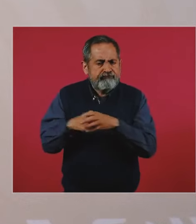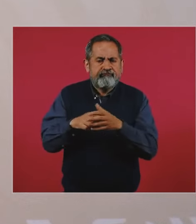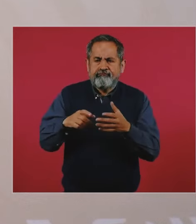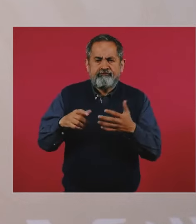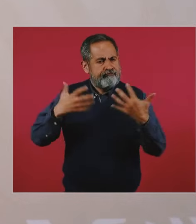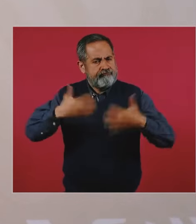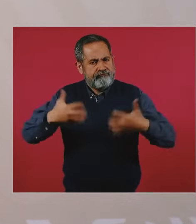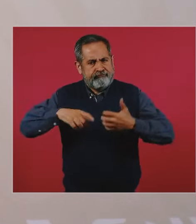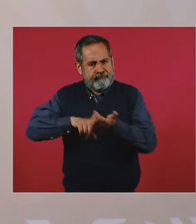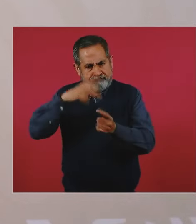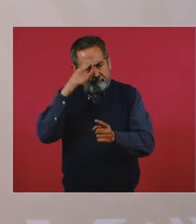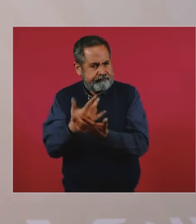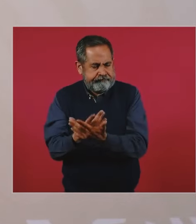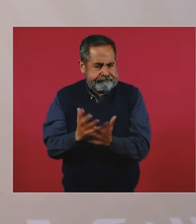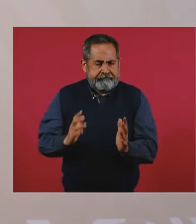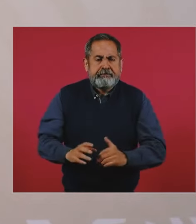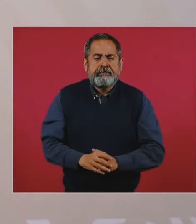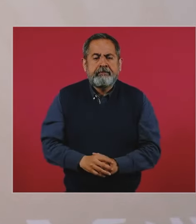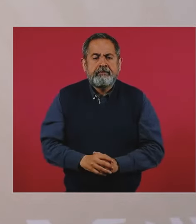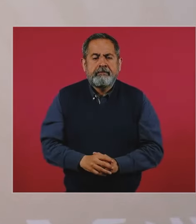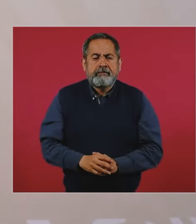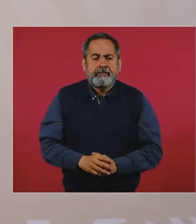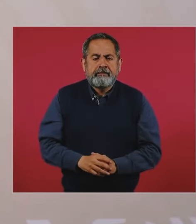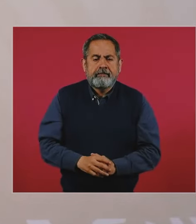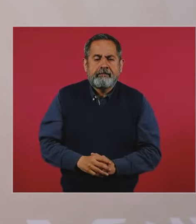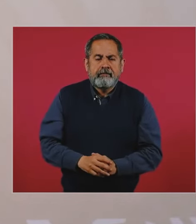que se produzcan en México. Esto,